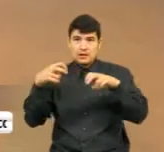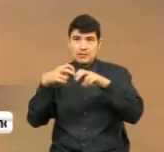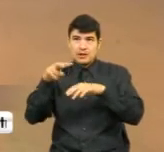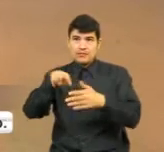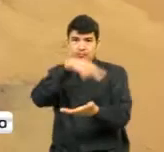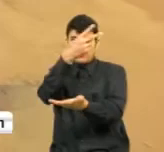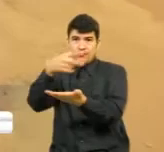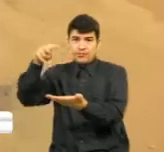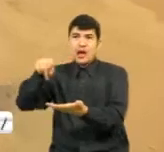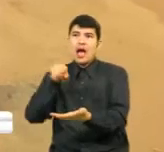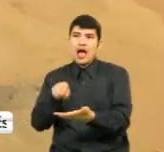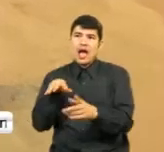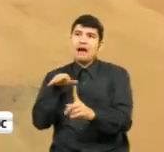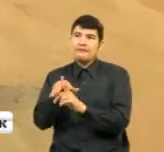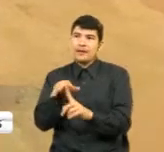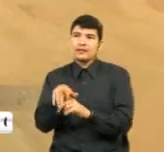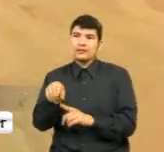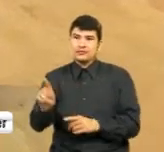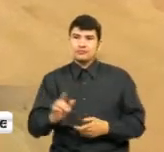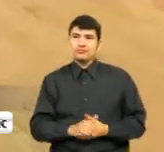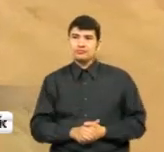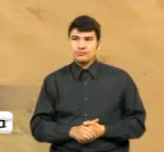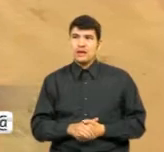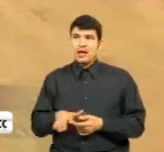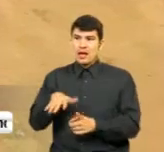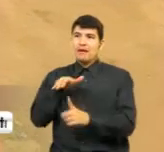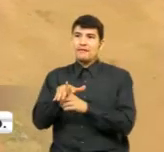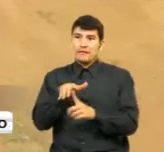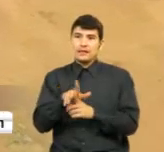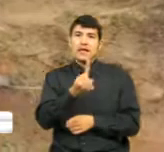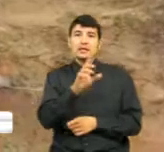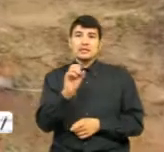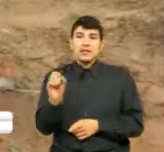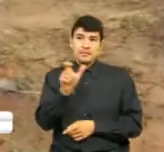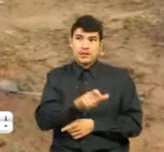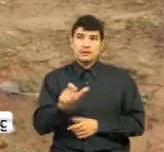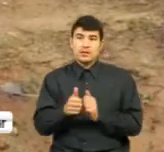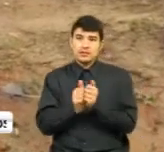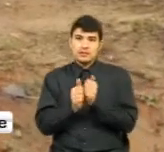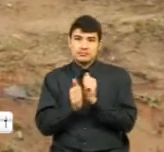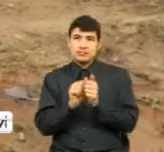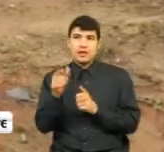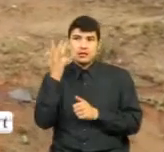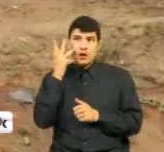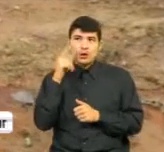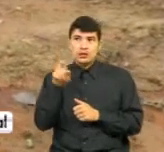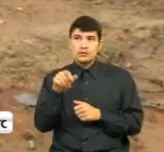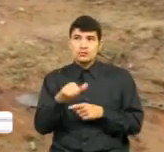se vio afectado, sobre todo la pista de bicicross, que perjudicó a más de 100 deportistas que a diario practican en el lugar.